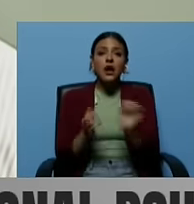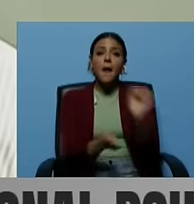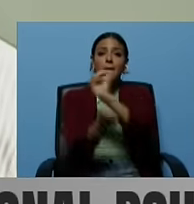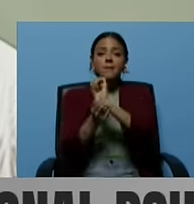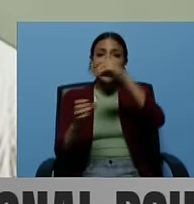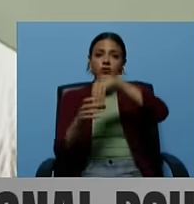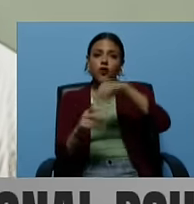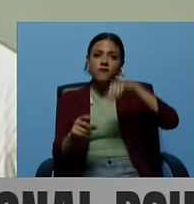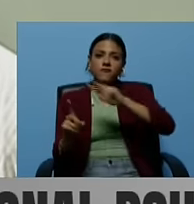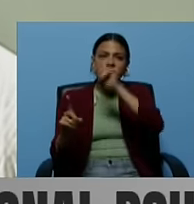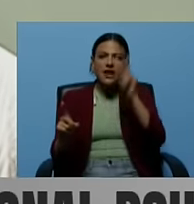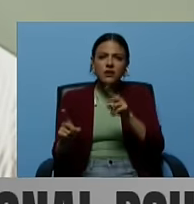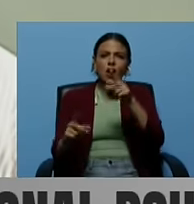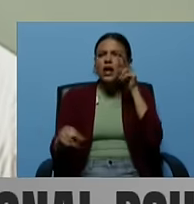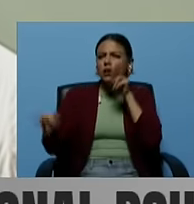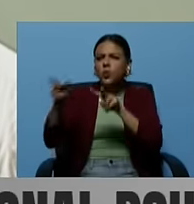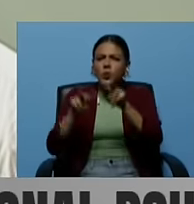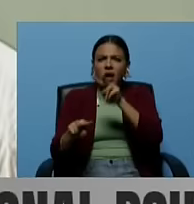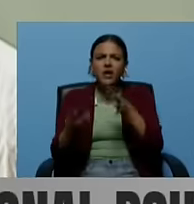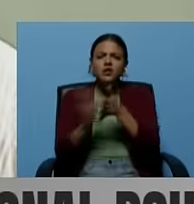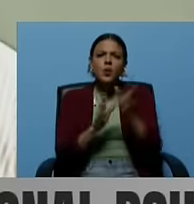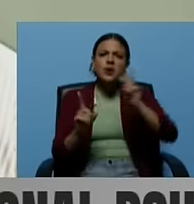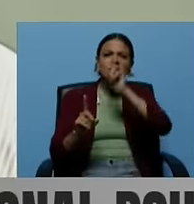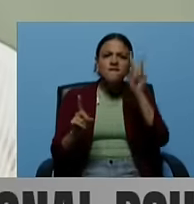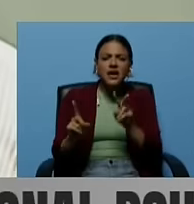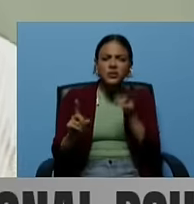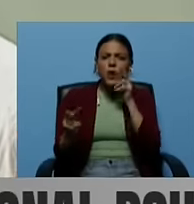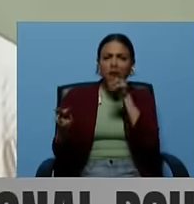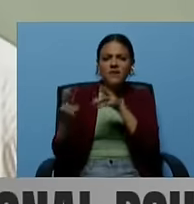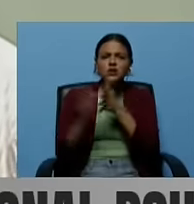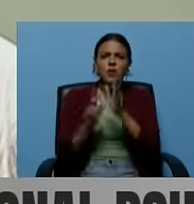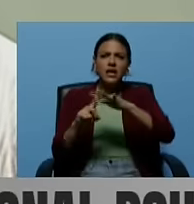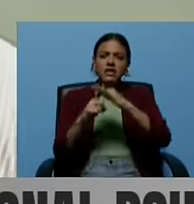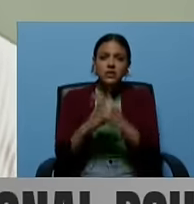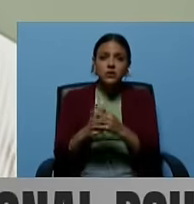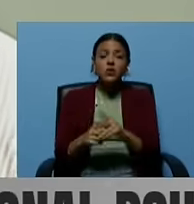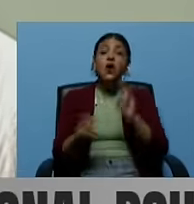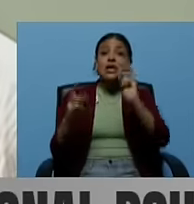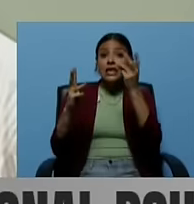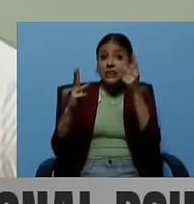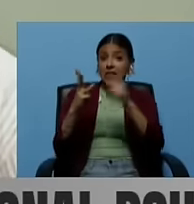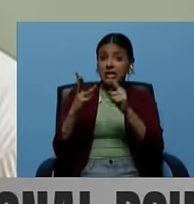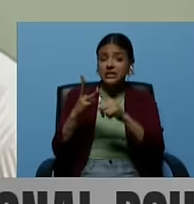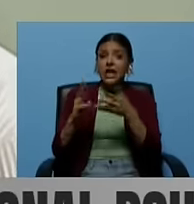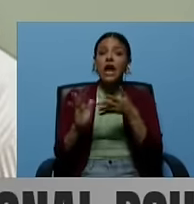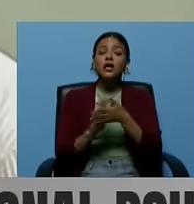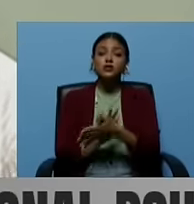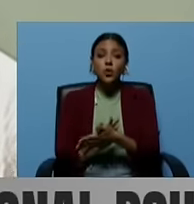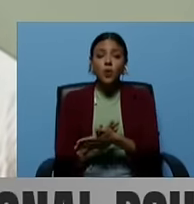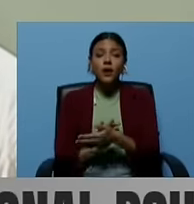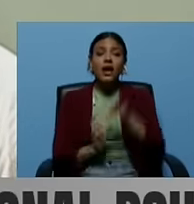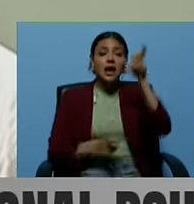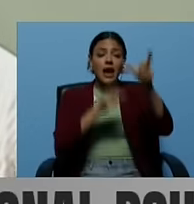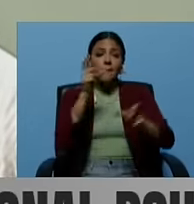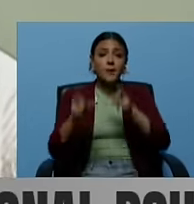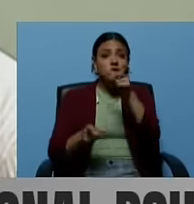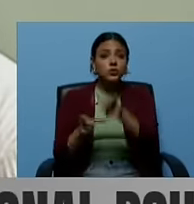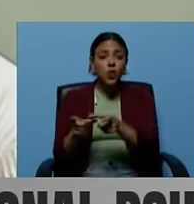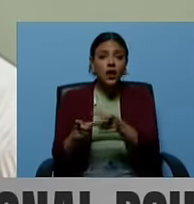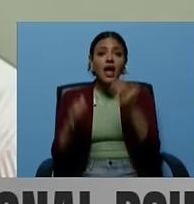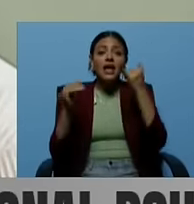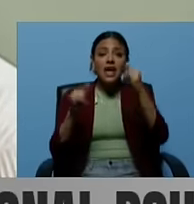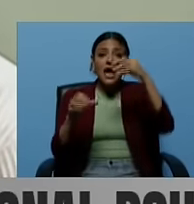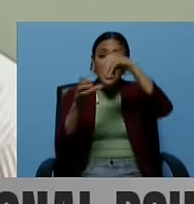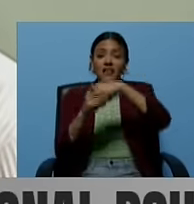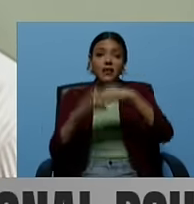Venezuela. ¿Qué hipótesis maneja el Estado venezolano? Y la tercera tiene que ver precisamente con las personas que se encuentran en la Embajada